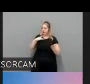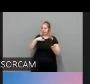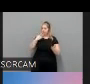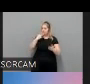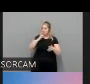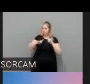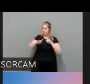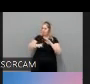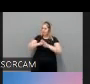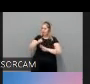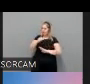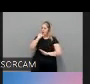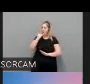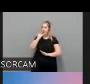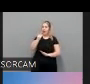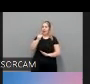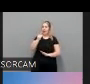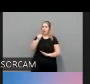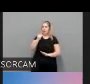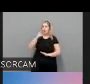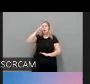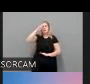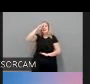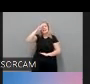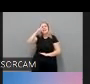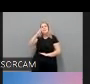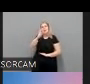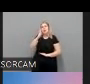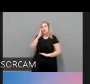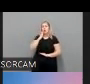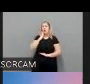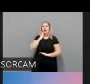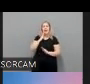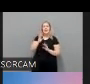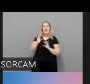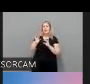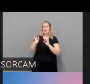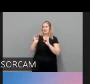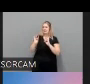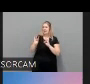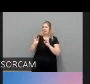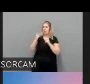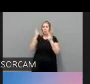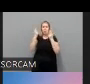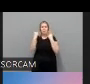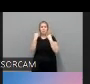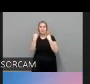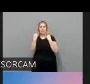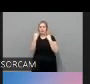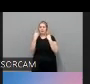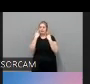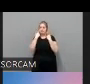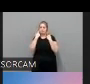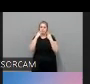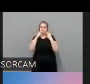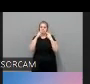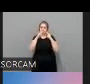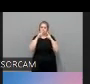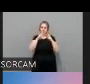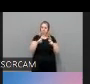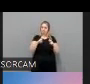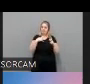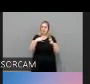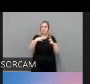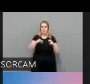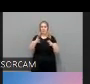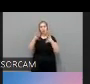de desarrollo, con mucho respeto, mucho, mucho tacto y mucha humildad, indaguemos y si podemos orientemos a la familia